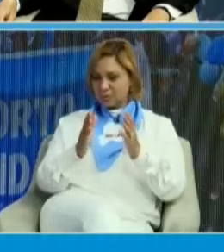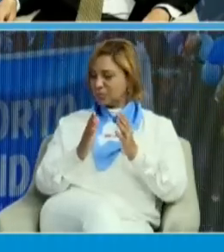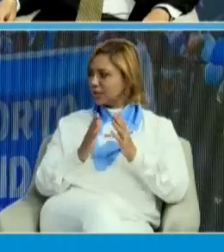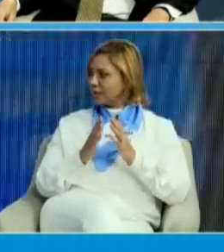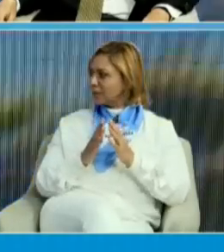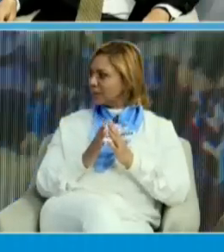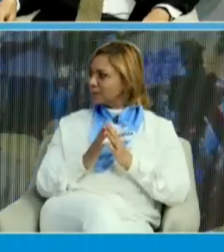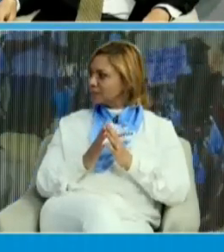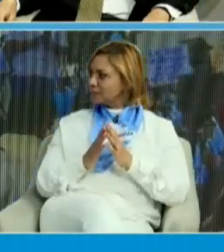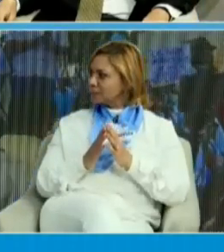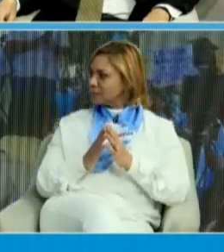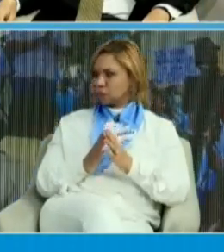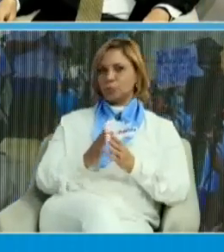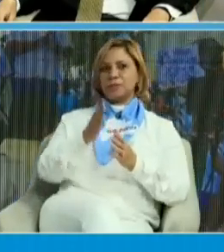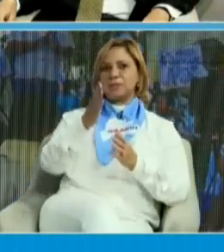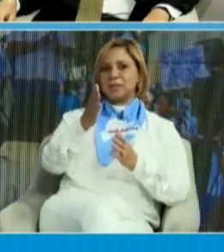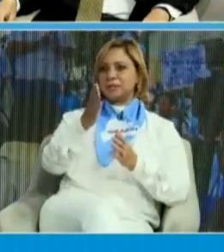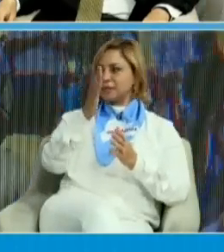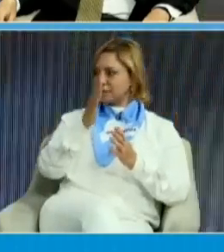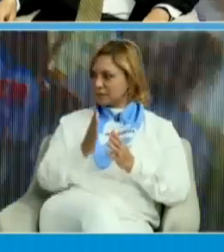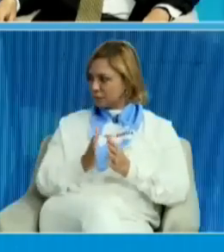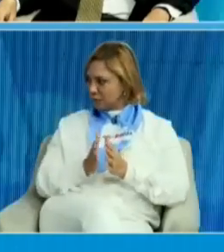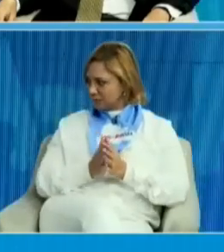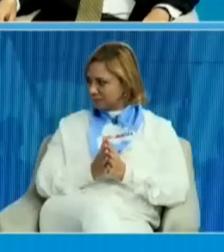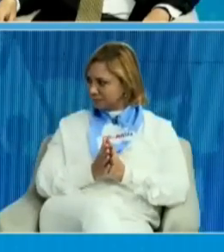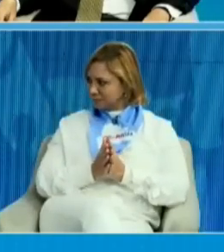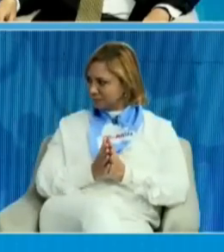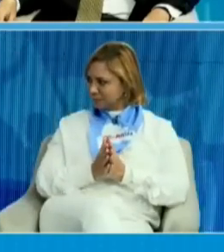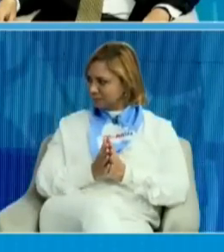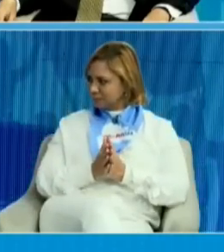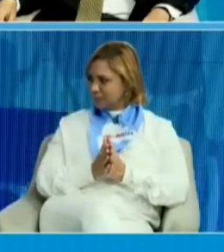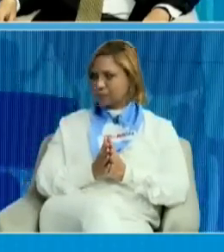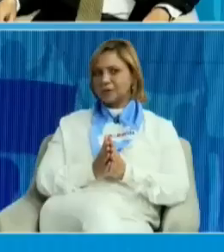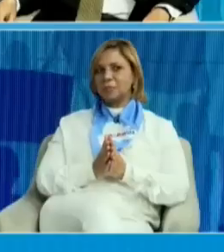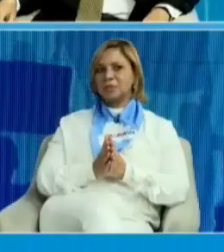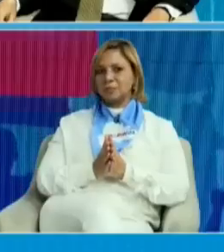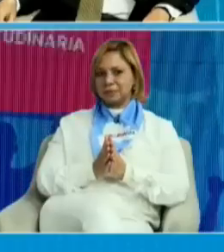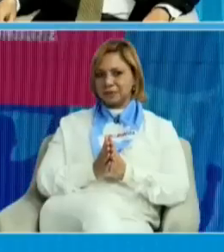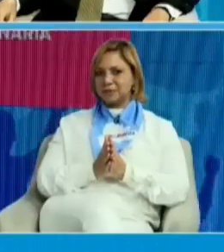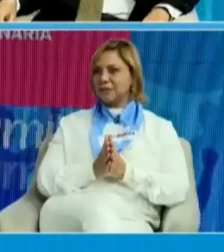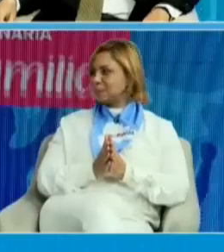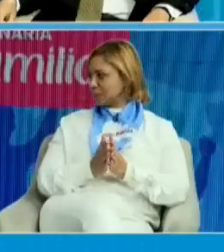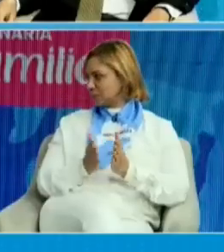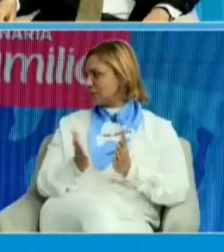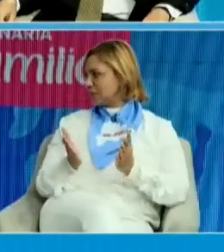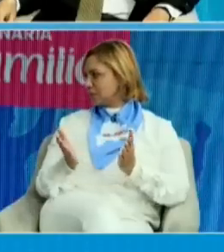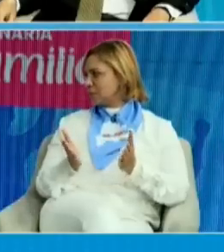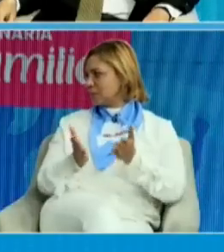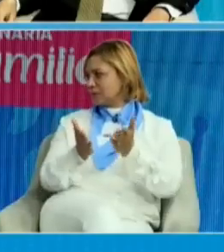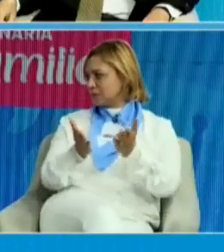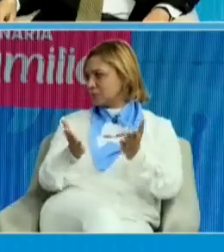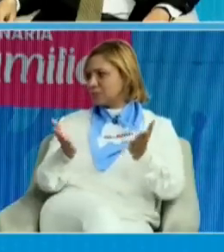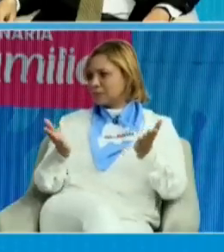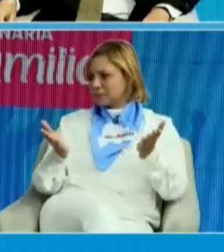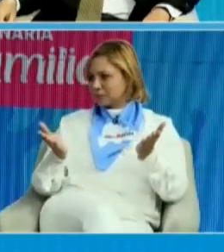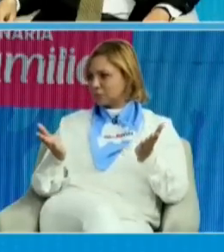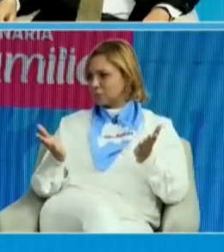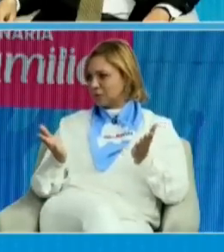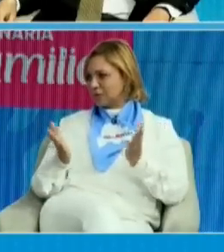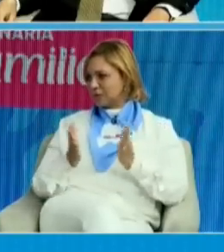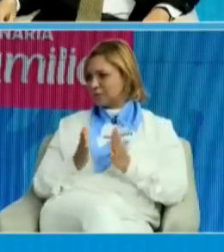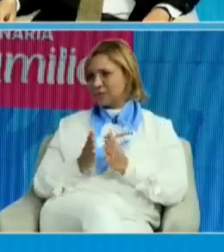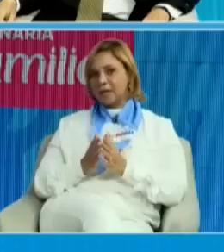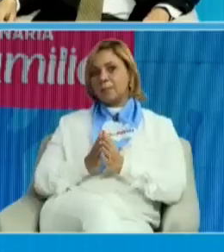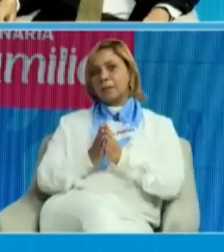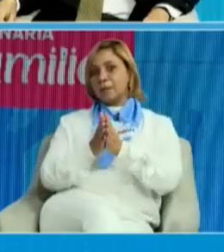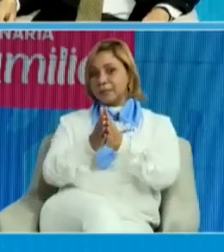Esos miembros de la OEA, su presidente se fue. Entendemos que el presidente del Perú se haya ido, obviamente no se va a pasar todo un